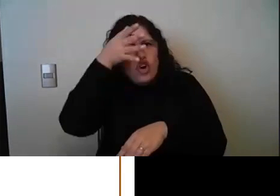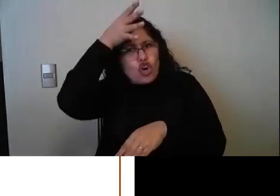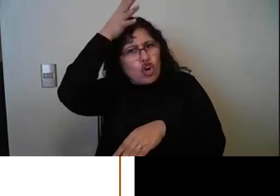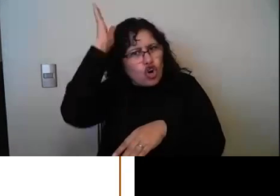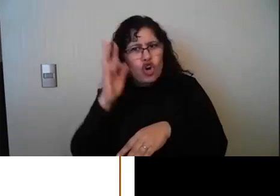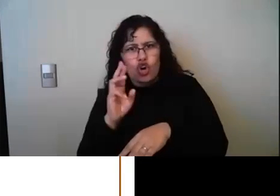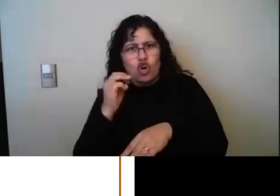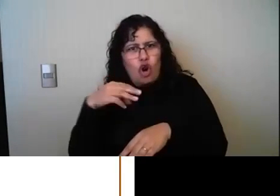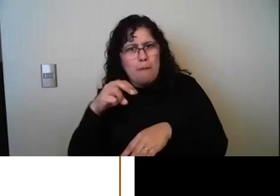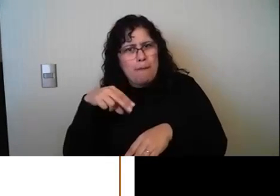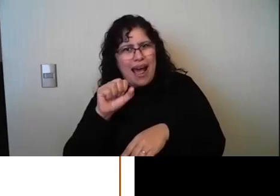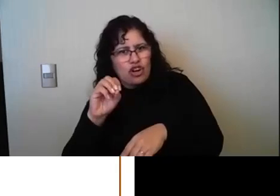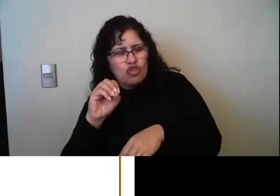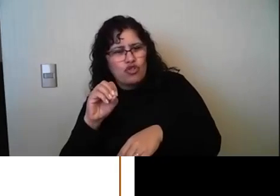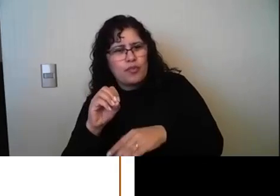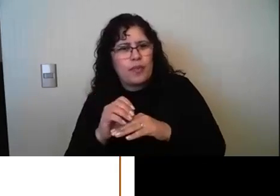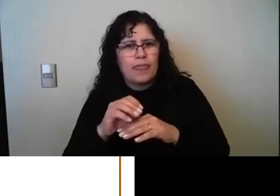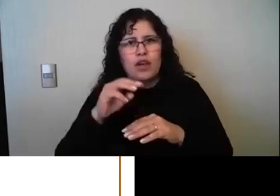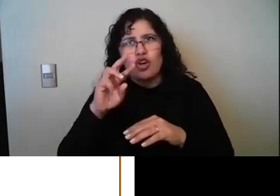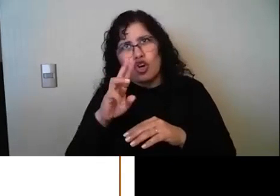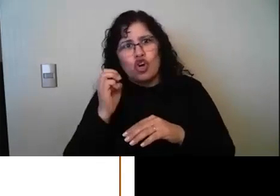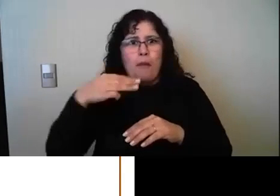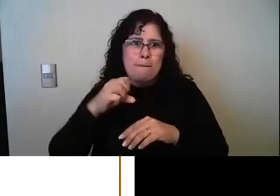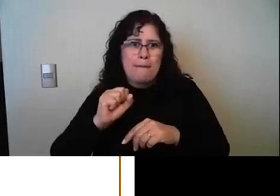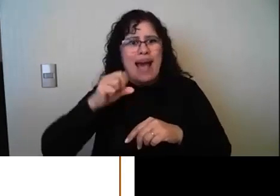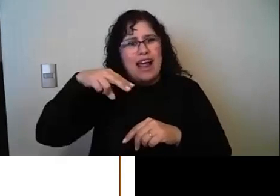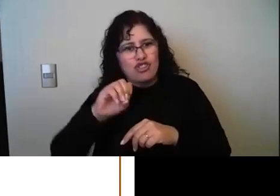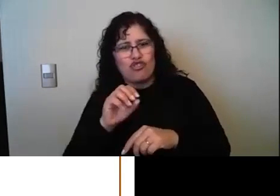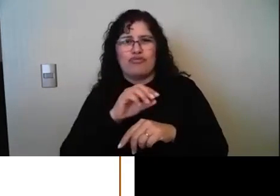1 hasta el